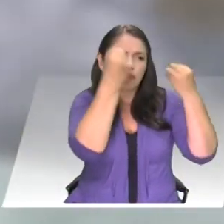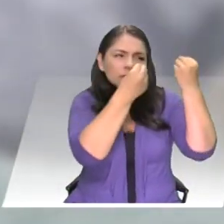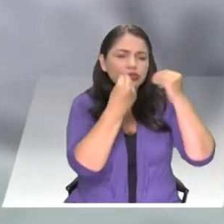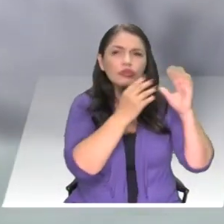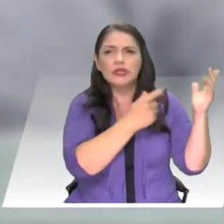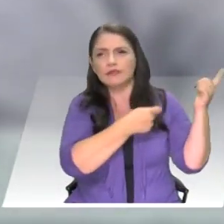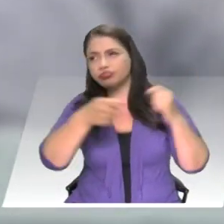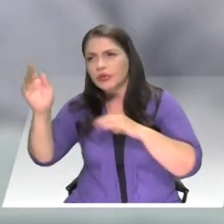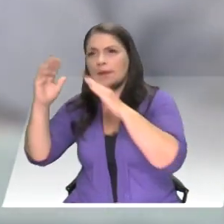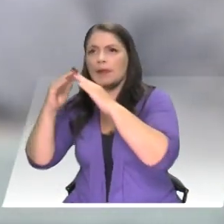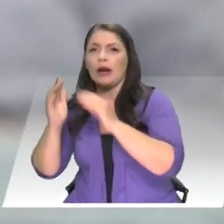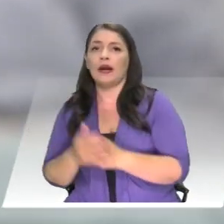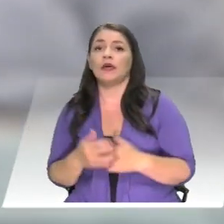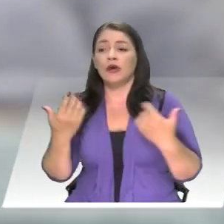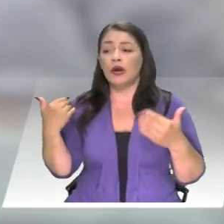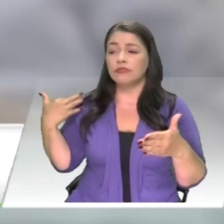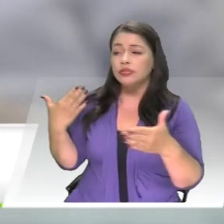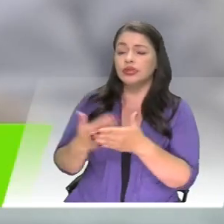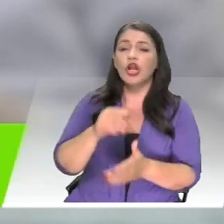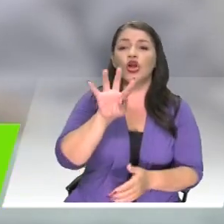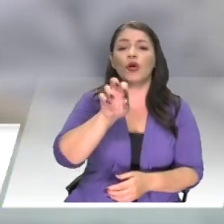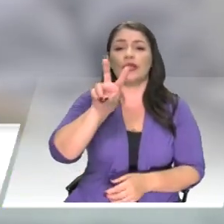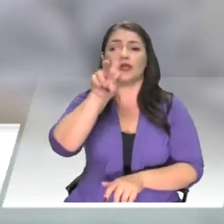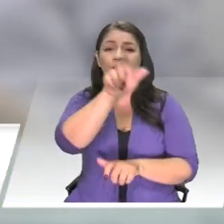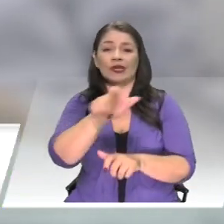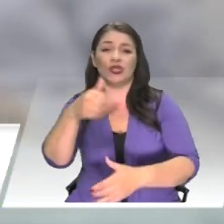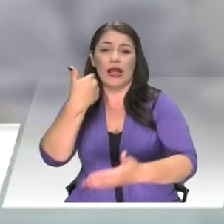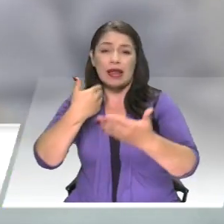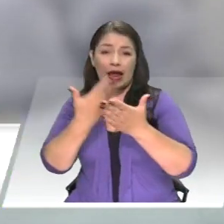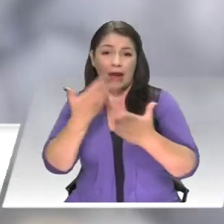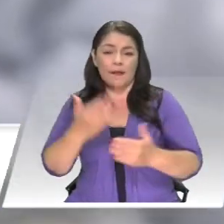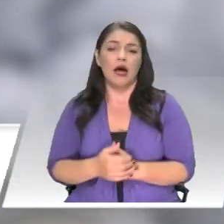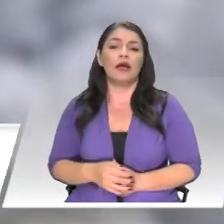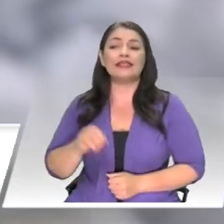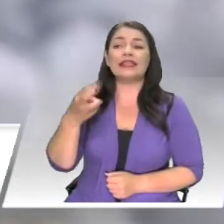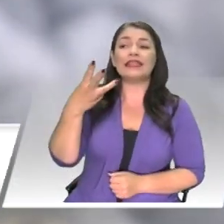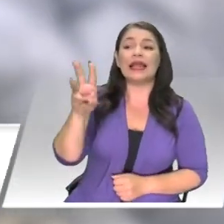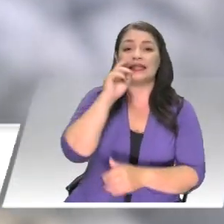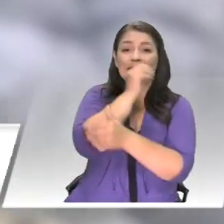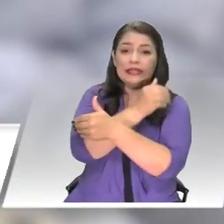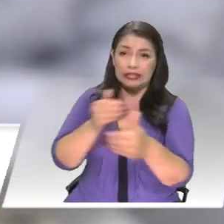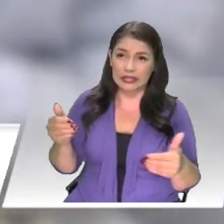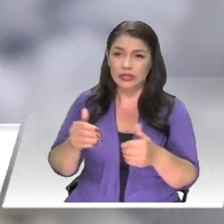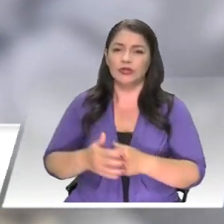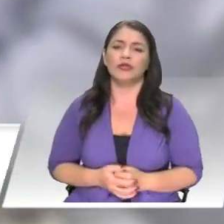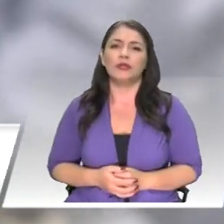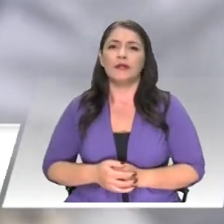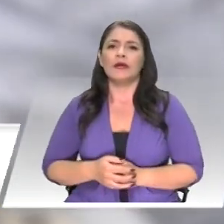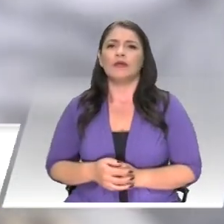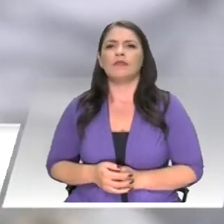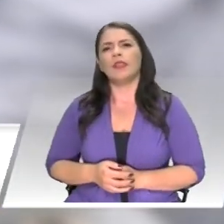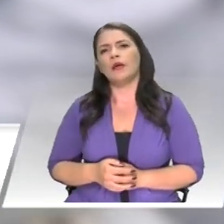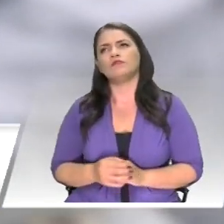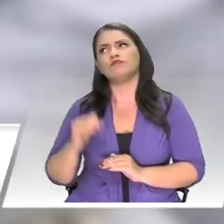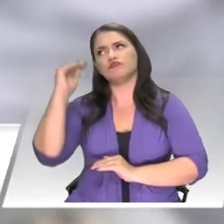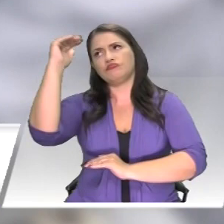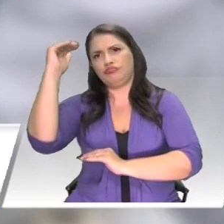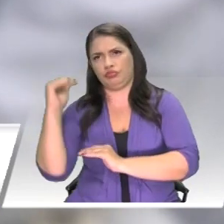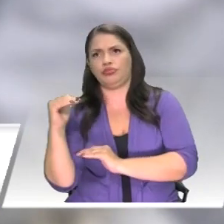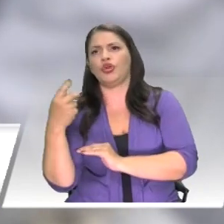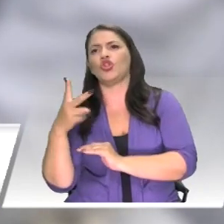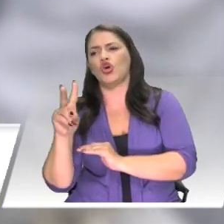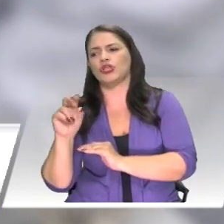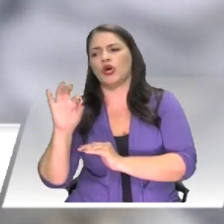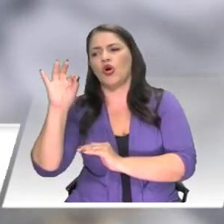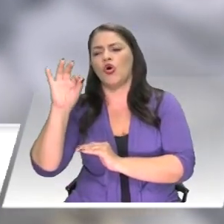acumula 92 lesionados, 13 menores que la vigencia anterior, lo que representa una reducción de